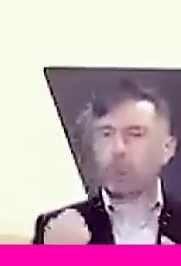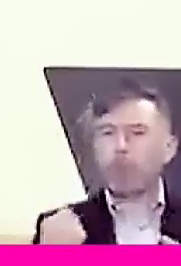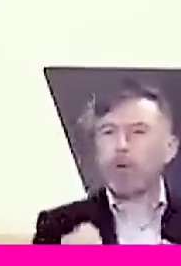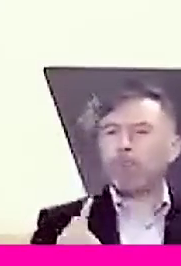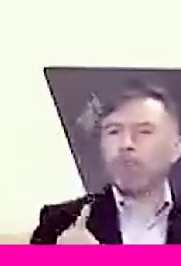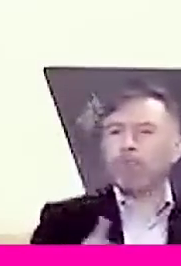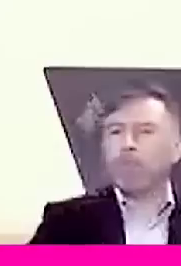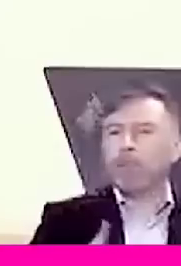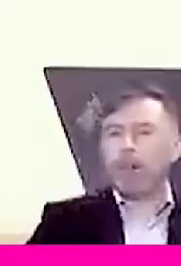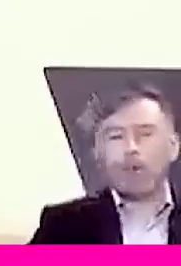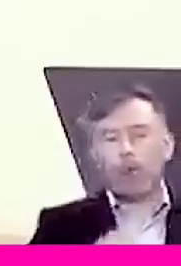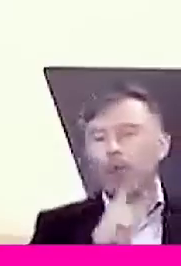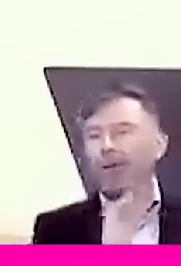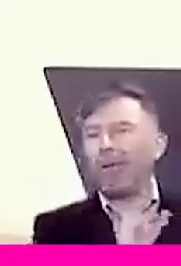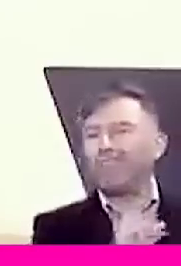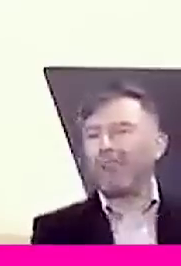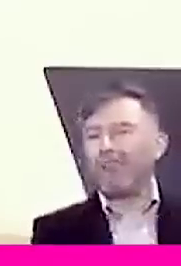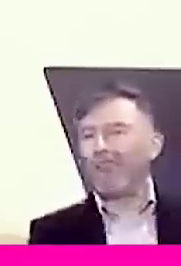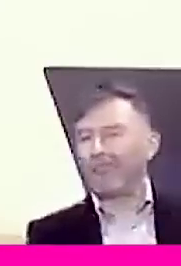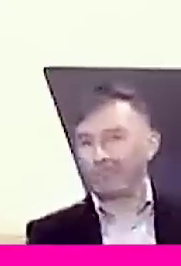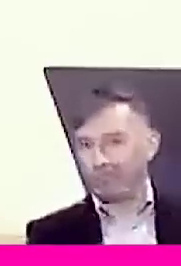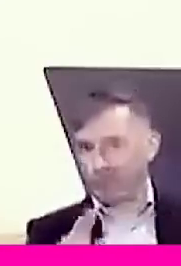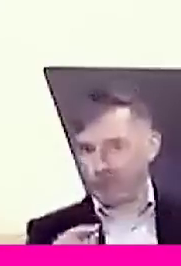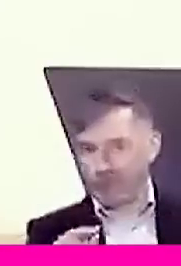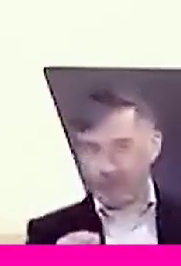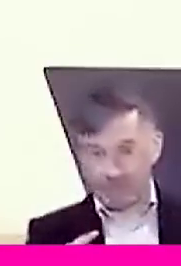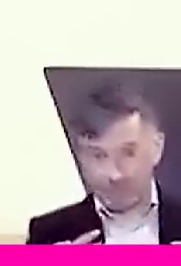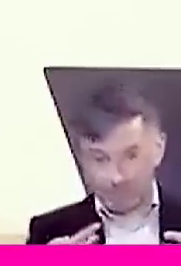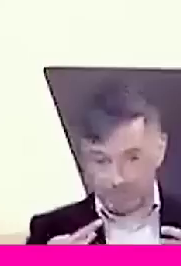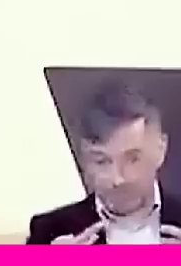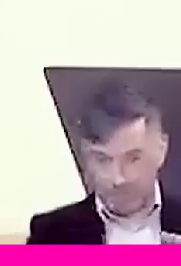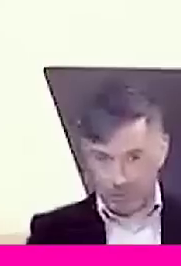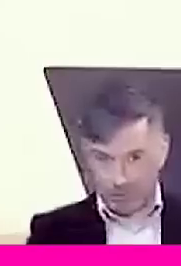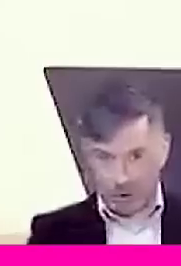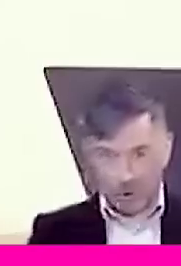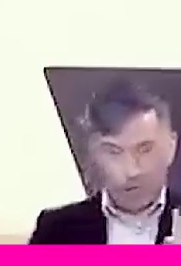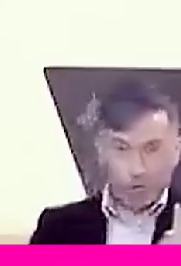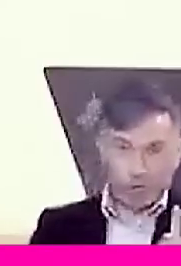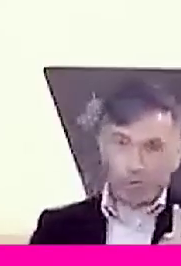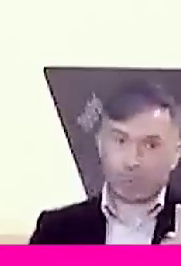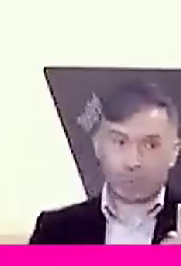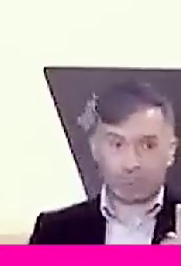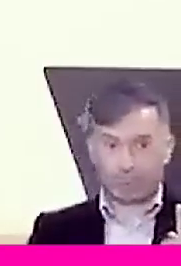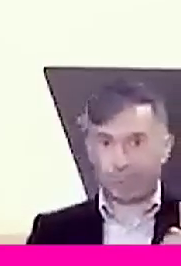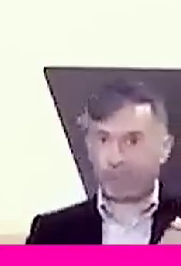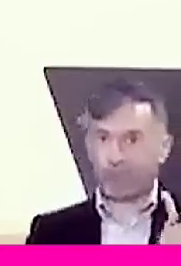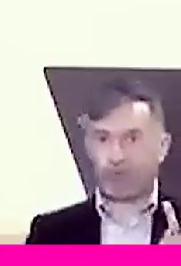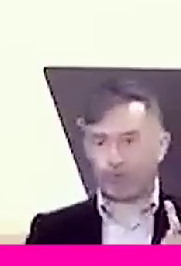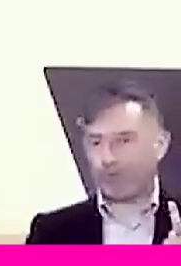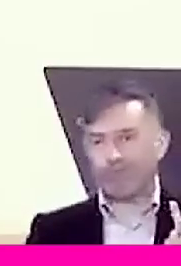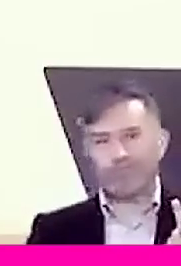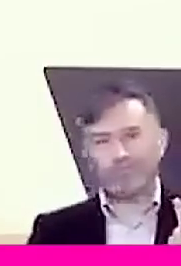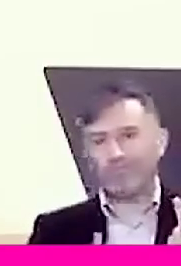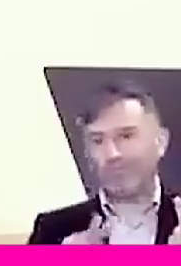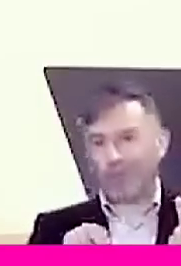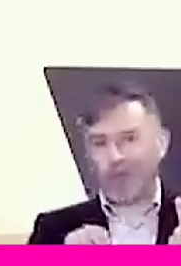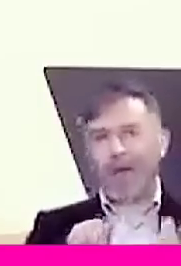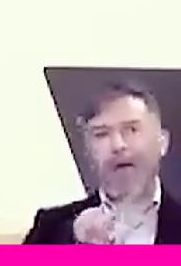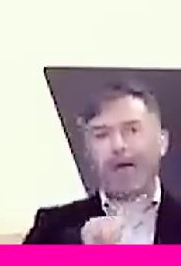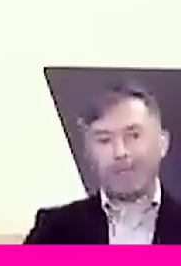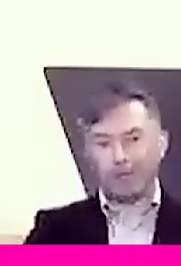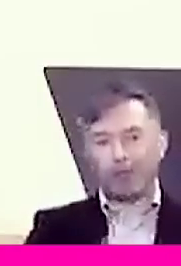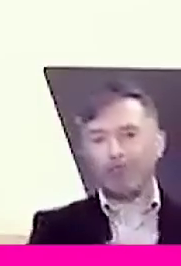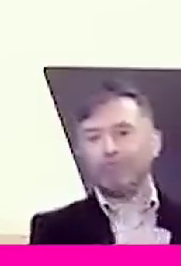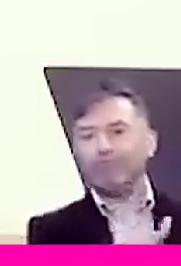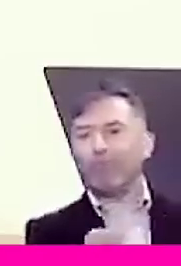olvidando que este es un órgano integrado no por uno ni por dos sino por once consejeros y consejeras